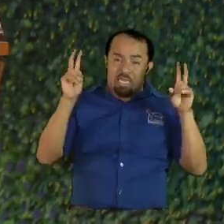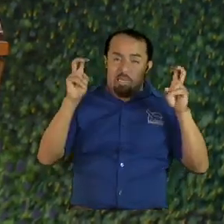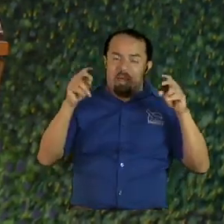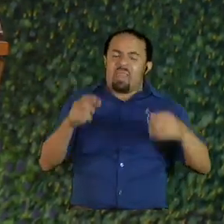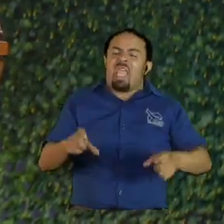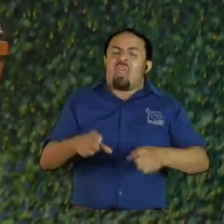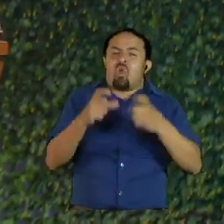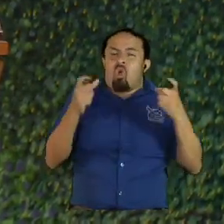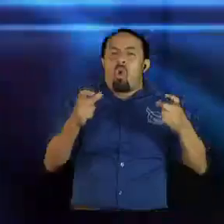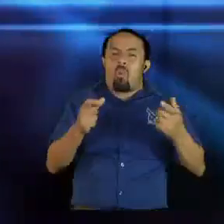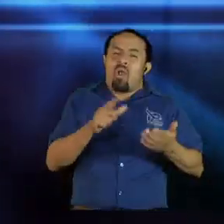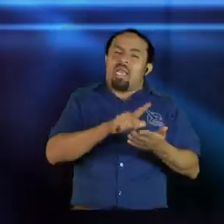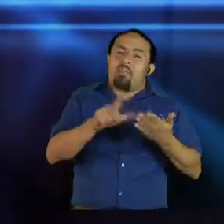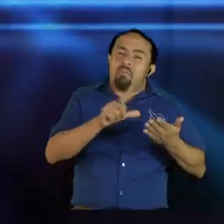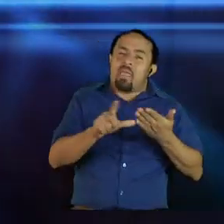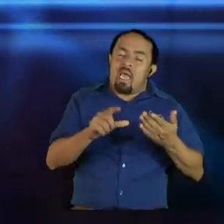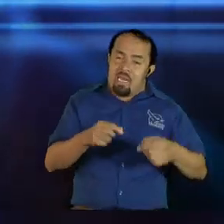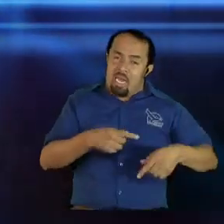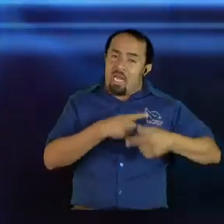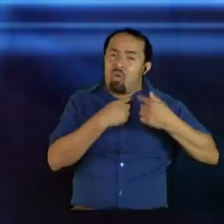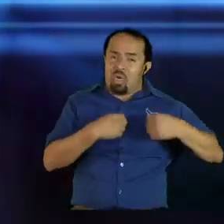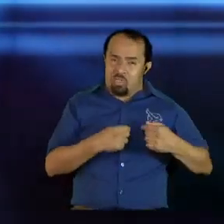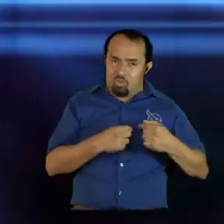¿Cómo se purifica el corazón?